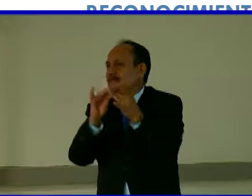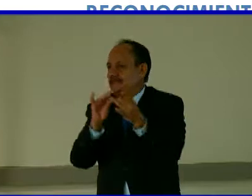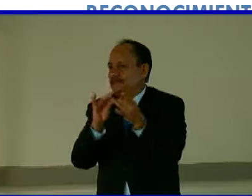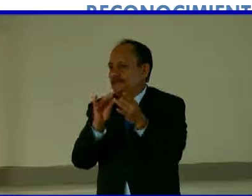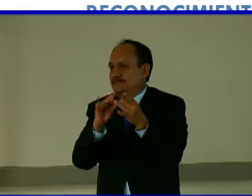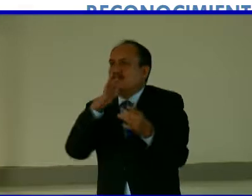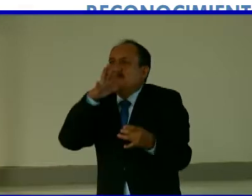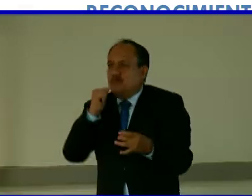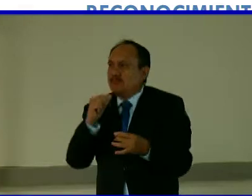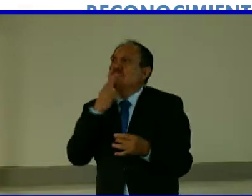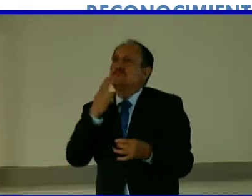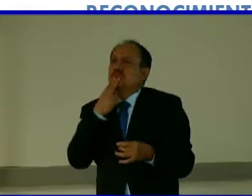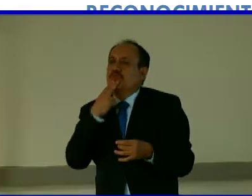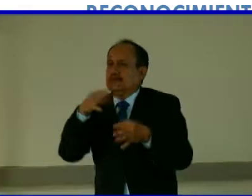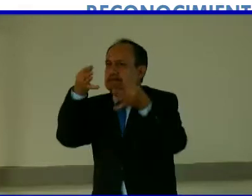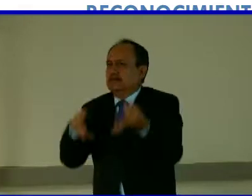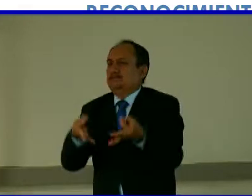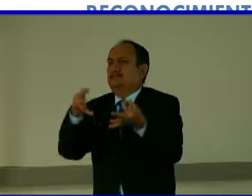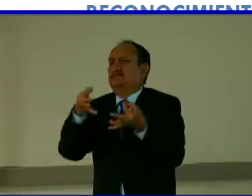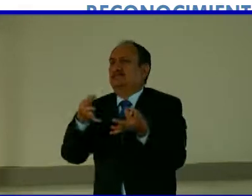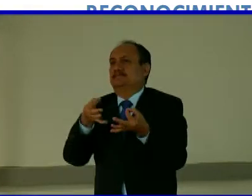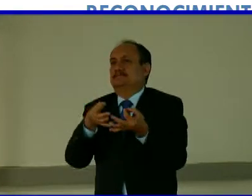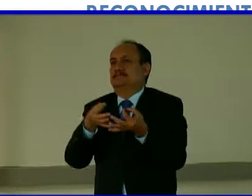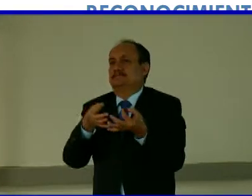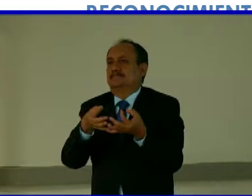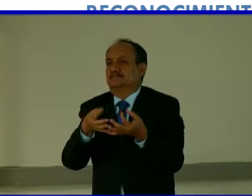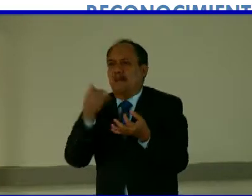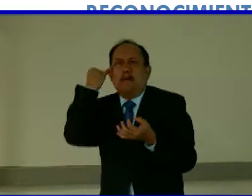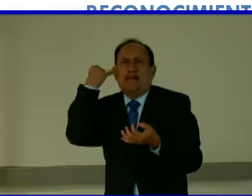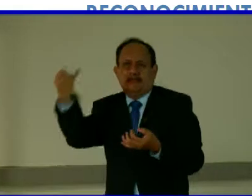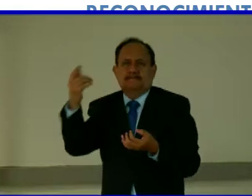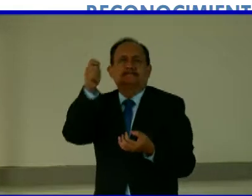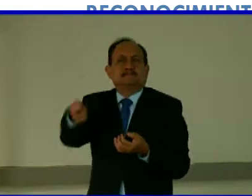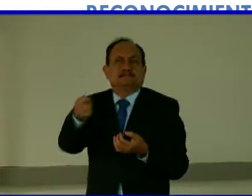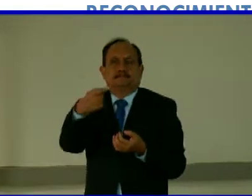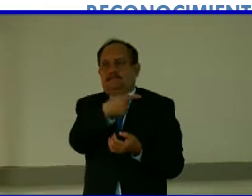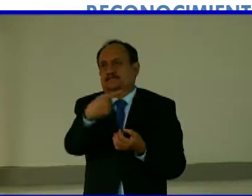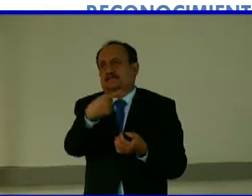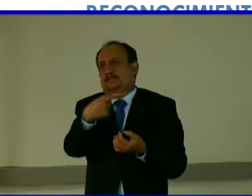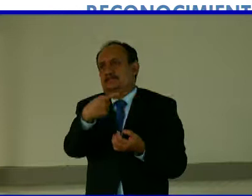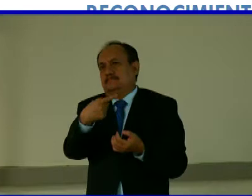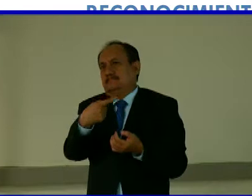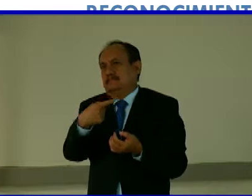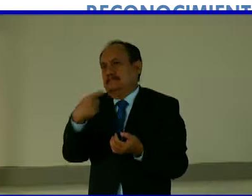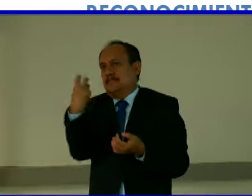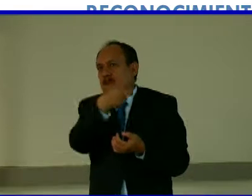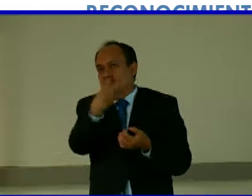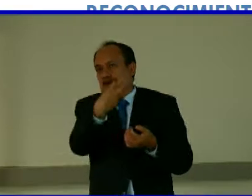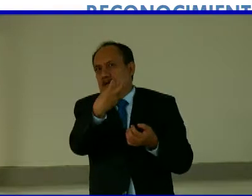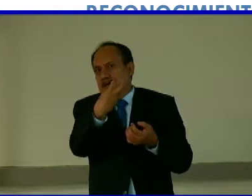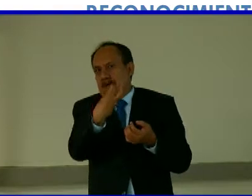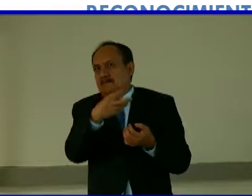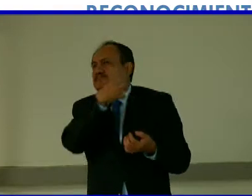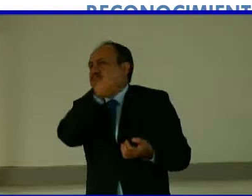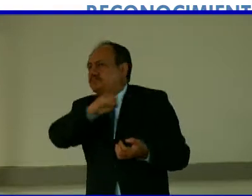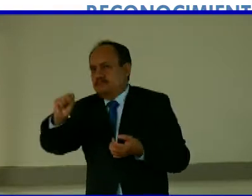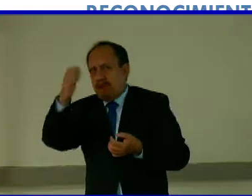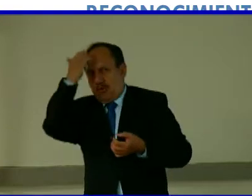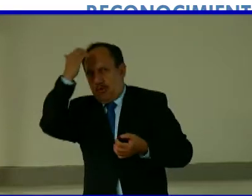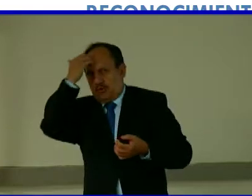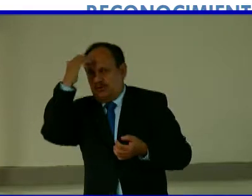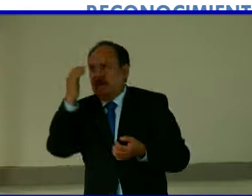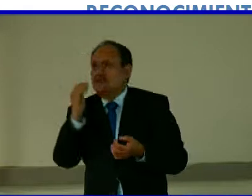no podemos utilizarlo adecuadamente. La idea es que estas destrezas de reconocimiento de